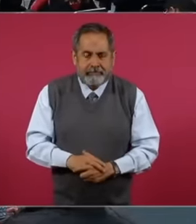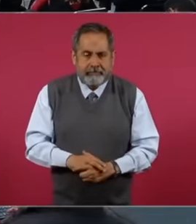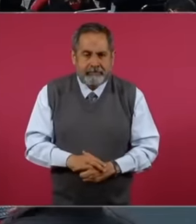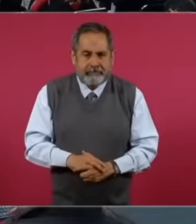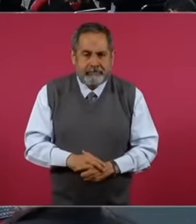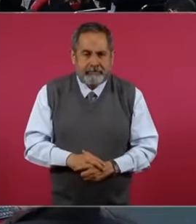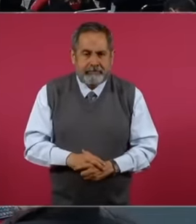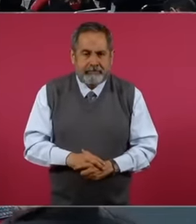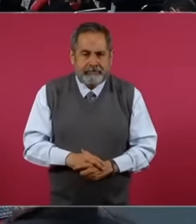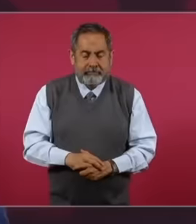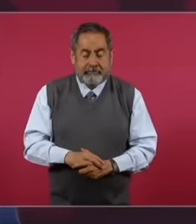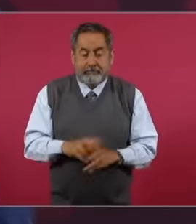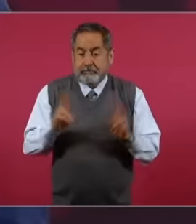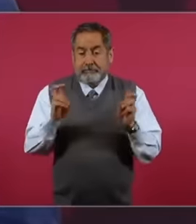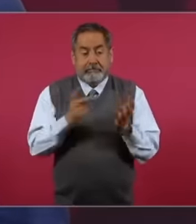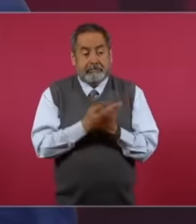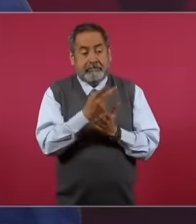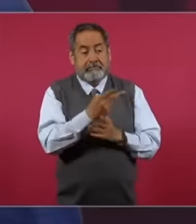Premio Nobel